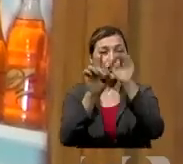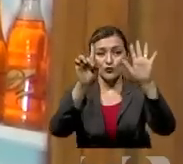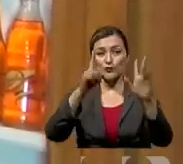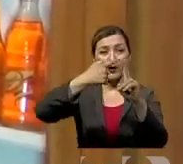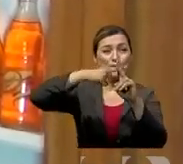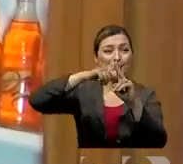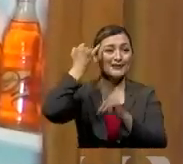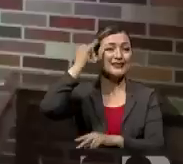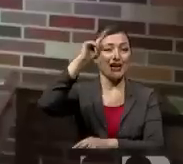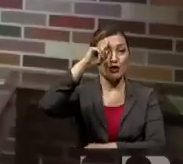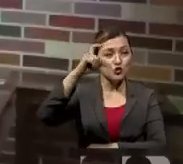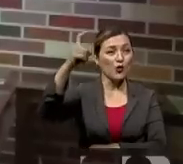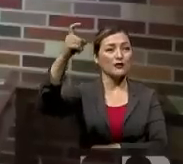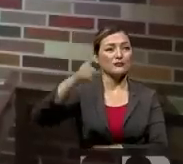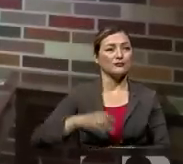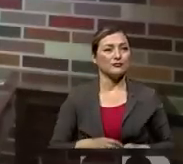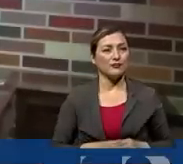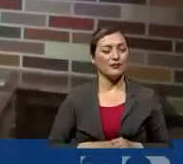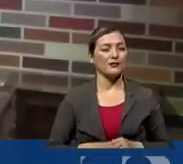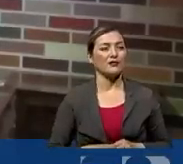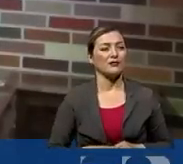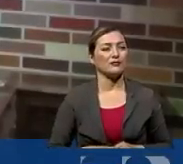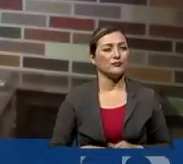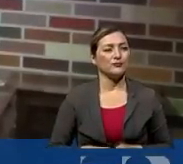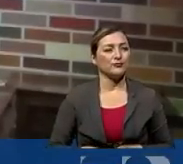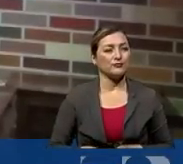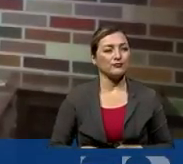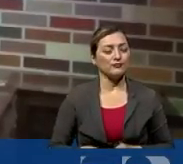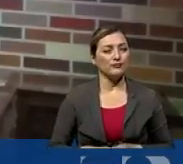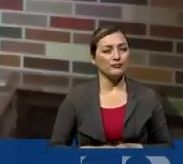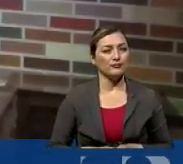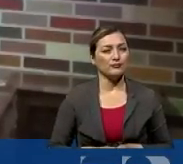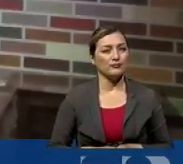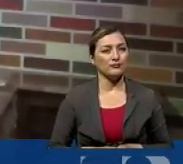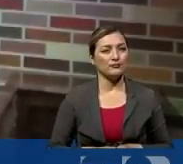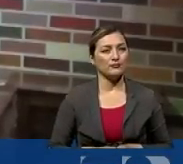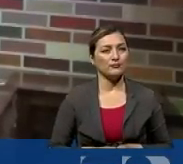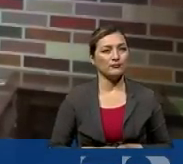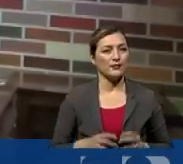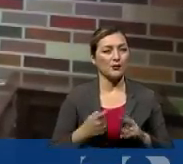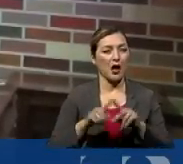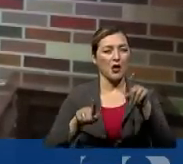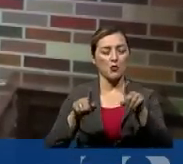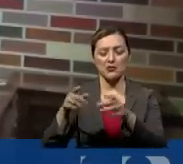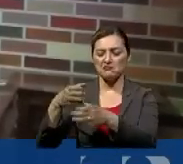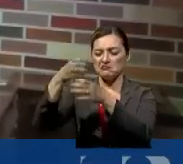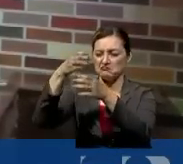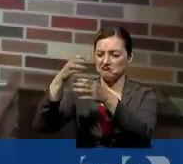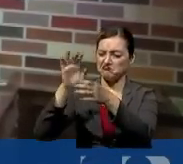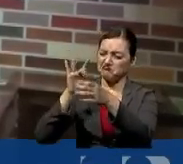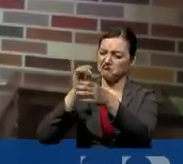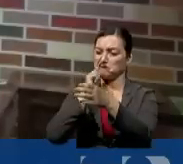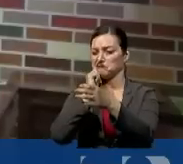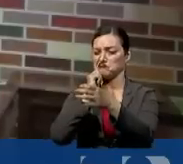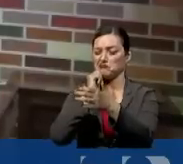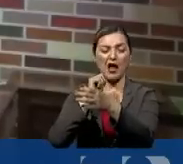empezó con este sueño. Fui recolectando, al comienzo cogía tal como aparecía algunas raspadas así y